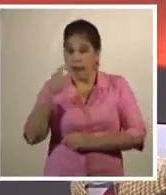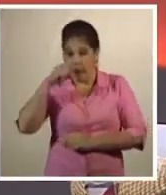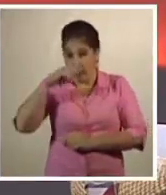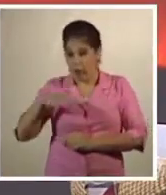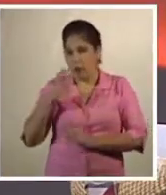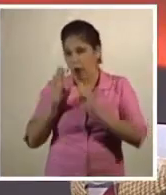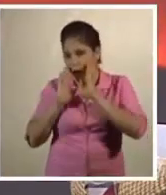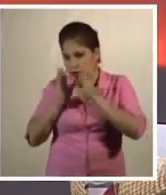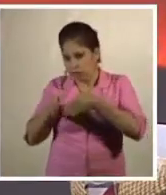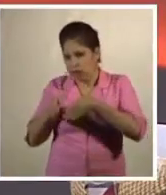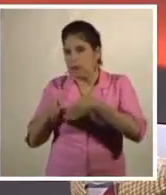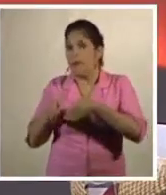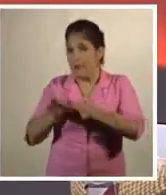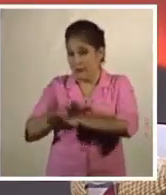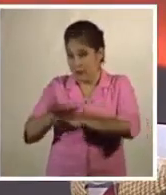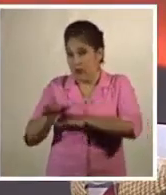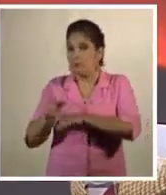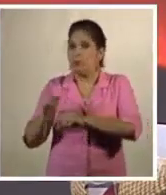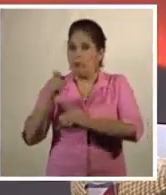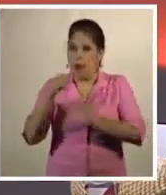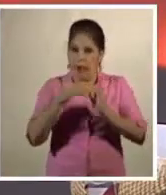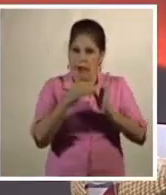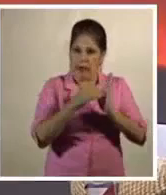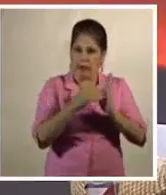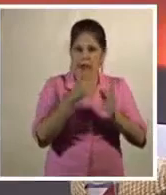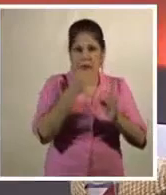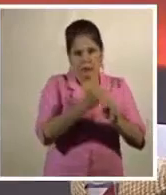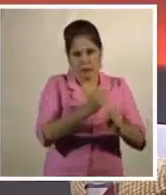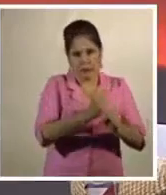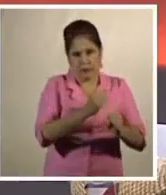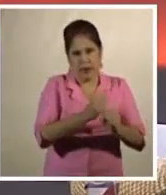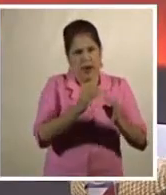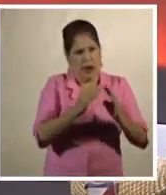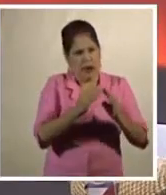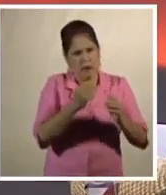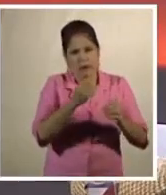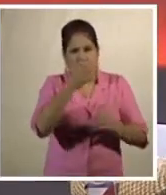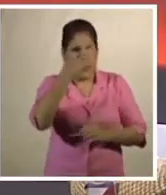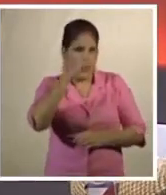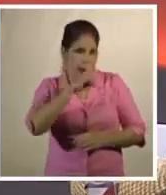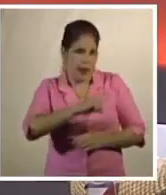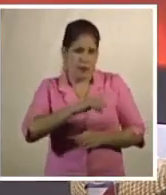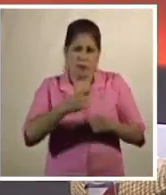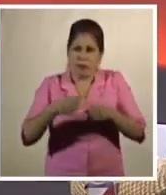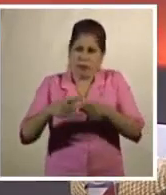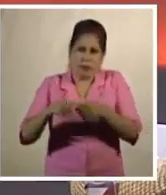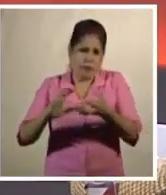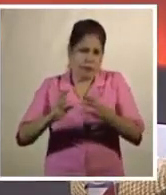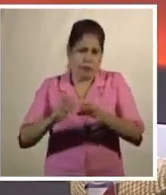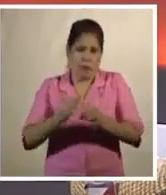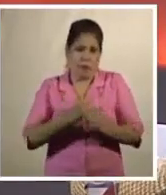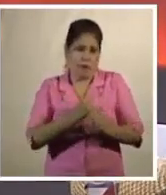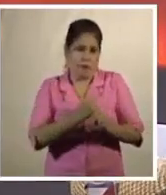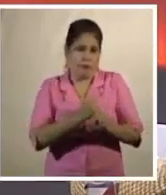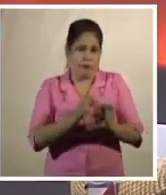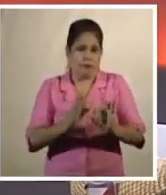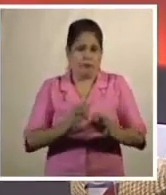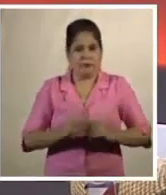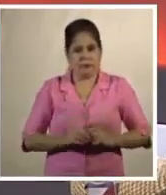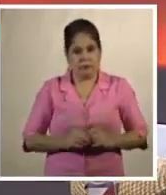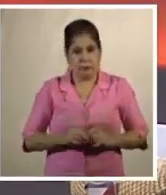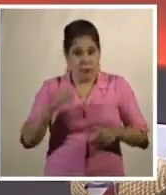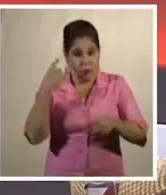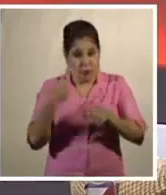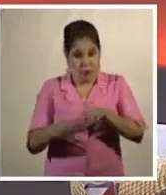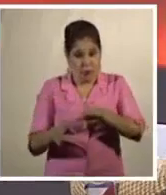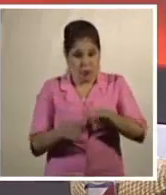esas respuestas a los niños porque de eso va a depender que realmente el niño no empiezo a tener manifestaciones psicológicas como desajuste en relación